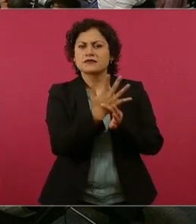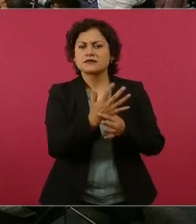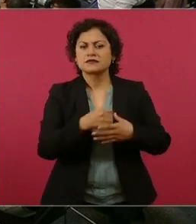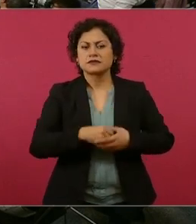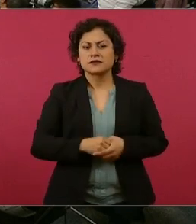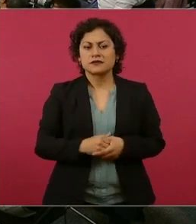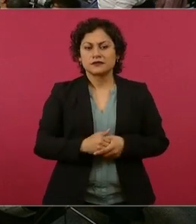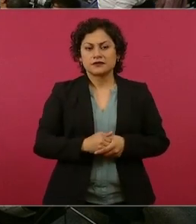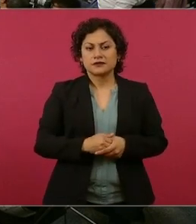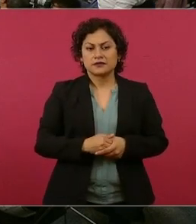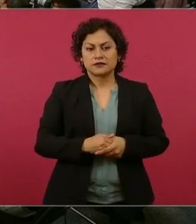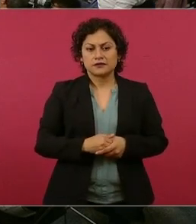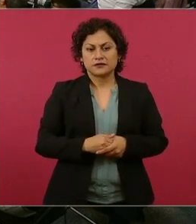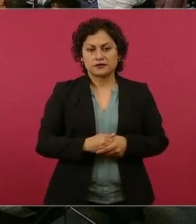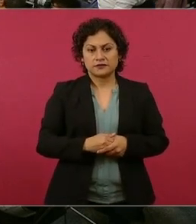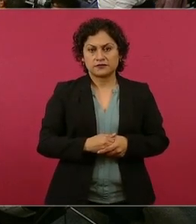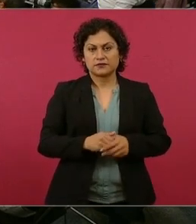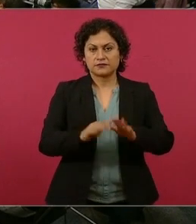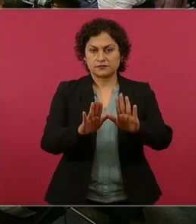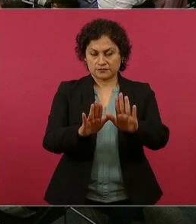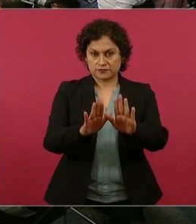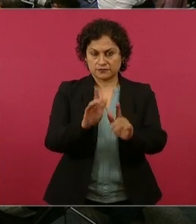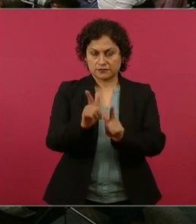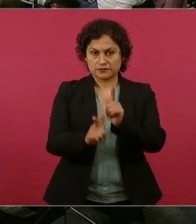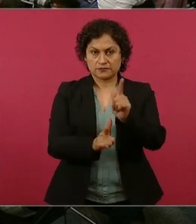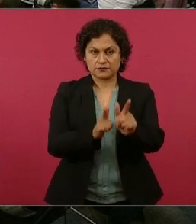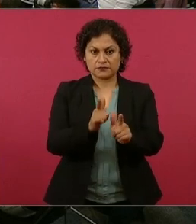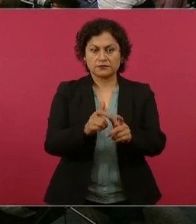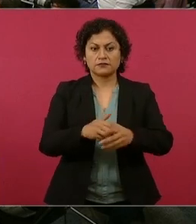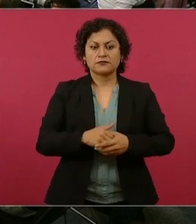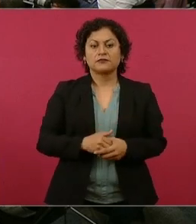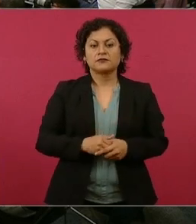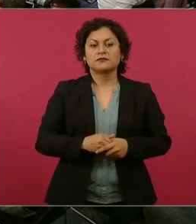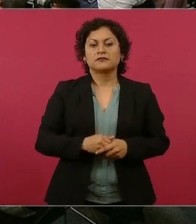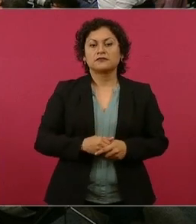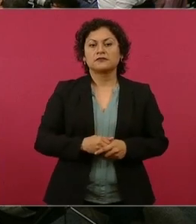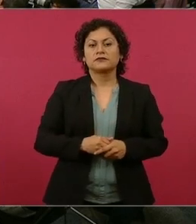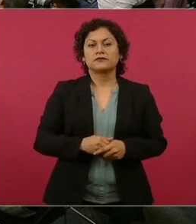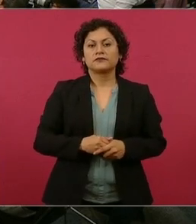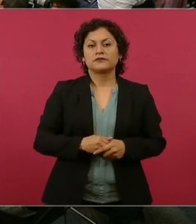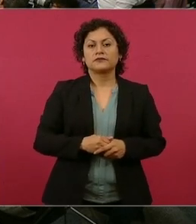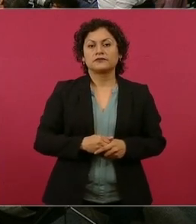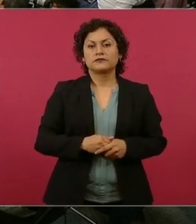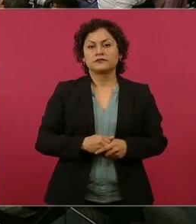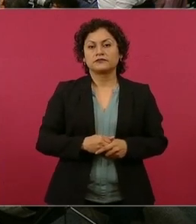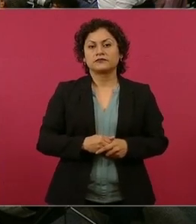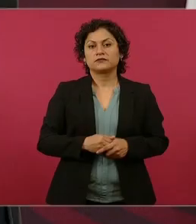Sin el pueblo de Estados Unidos, despacito, sin el pueblo de Estados Unidos,